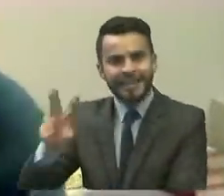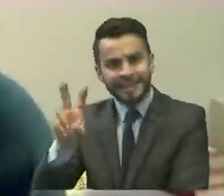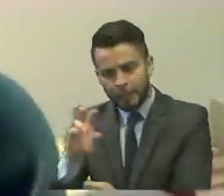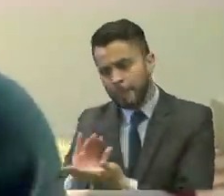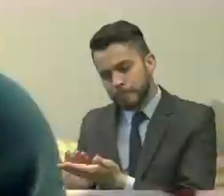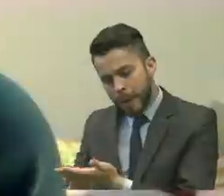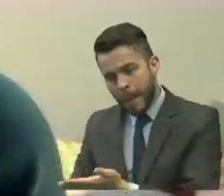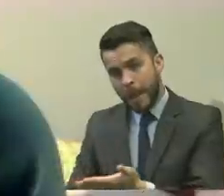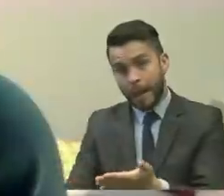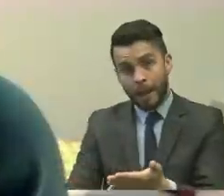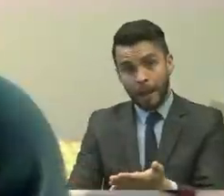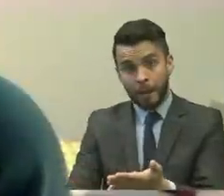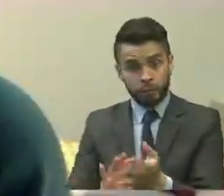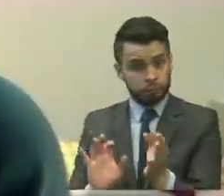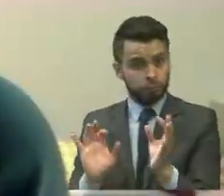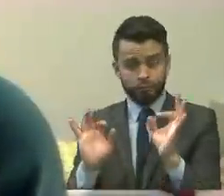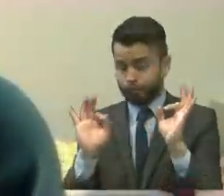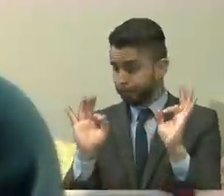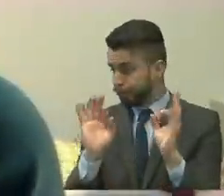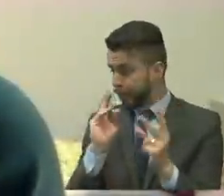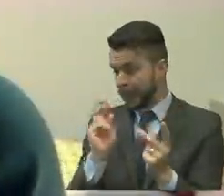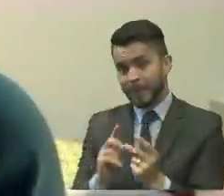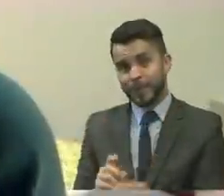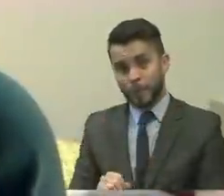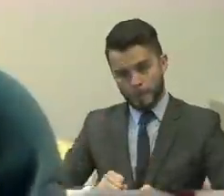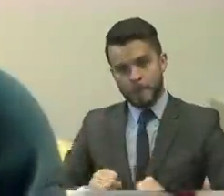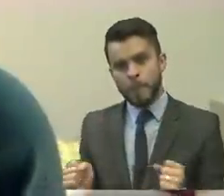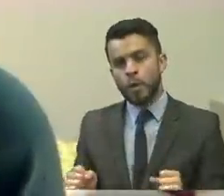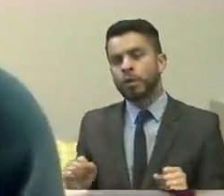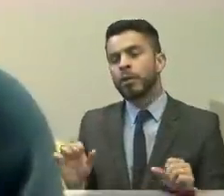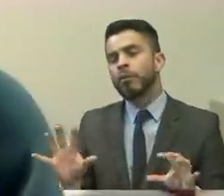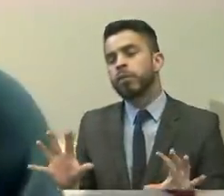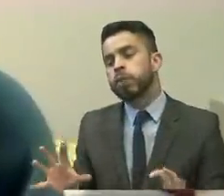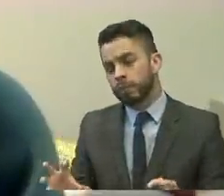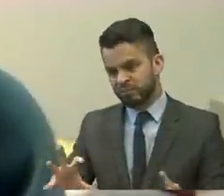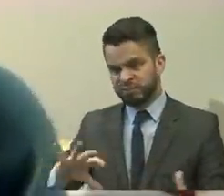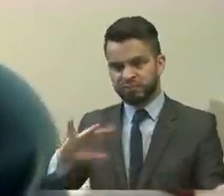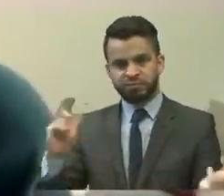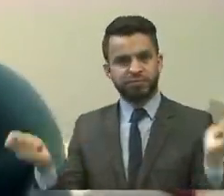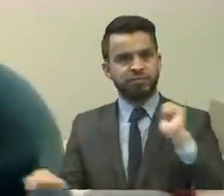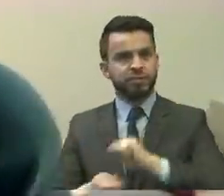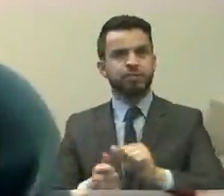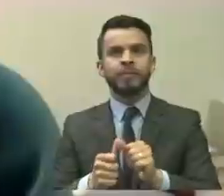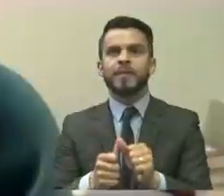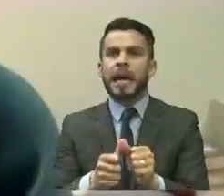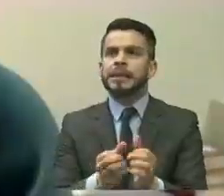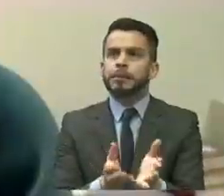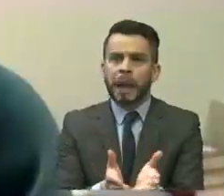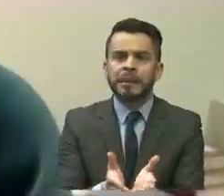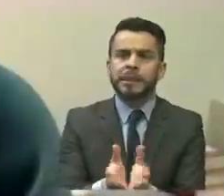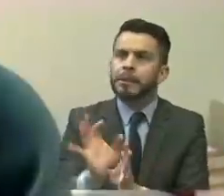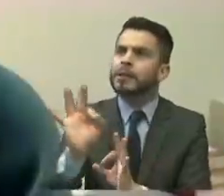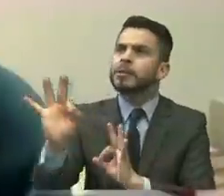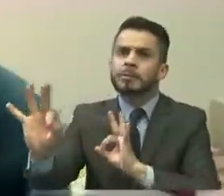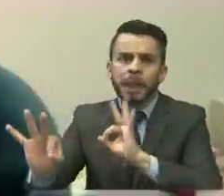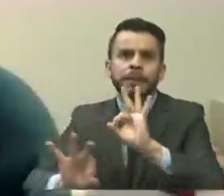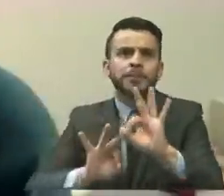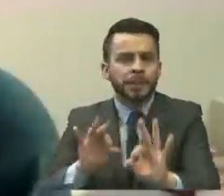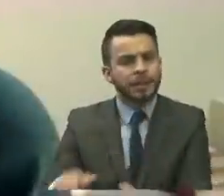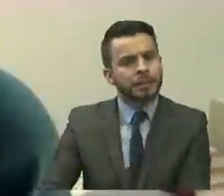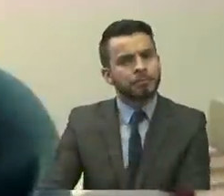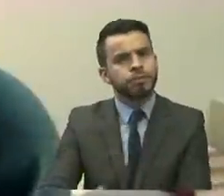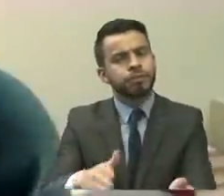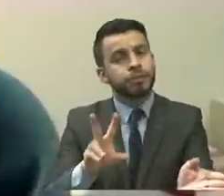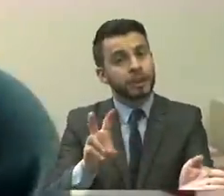para continuar esa transformación de Bogotá a una ciudad sostenible, ya que siempre ha sido un lugar que ha